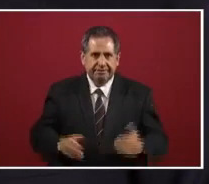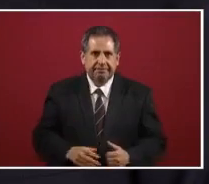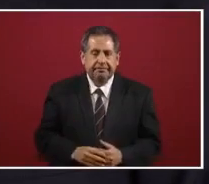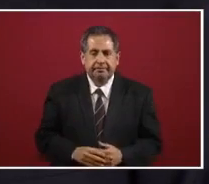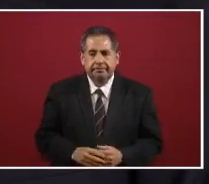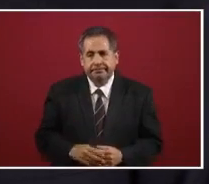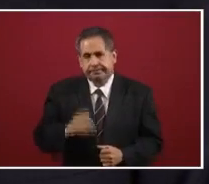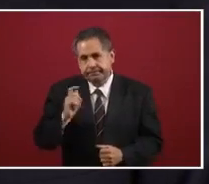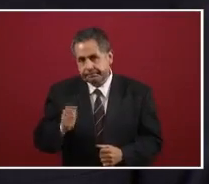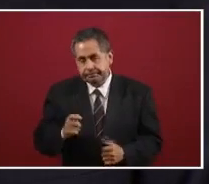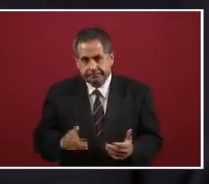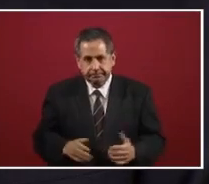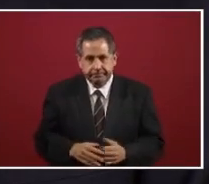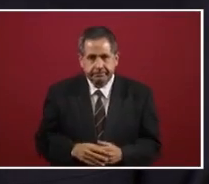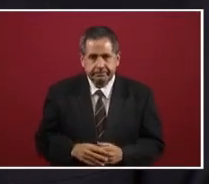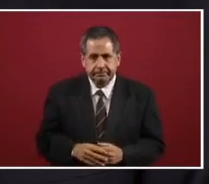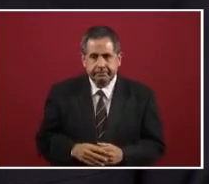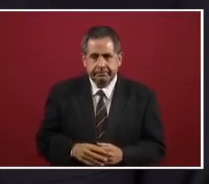está ya